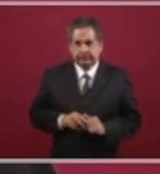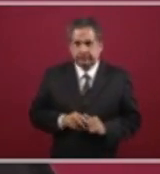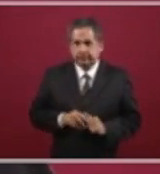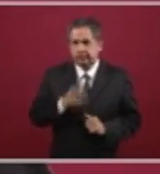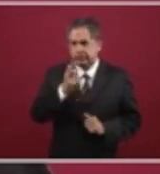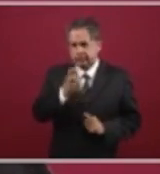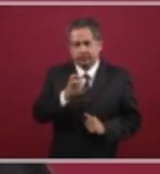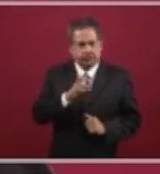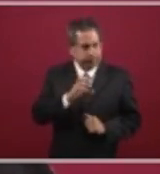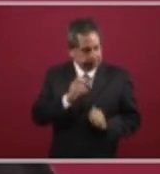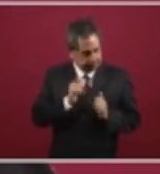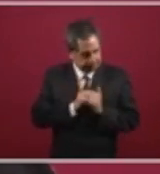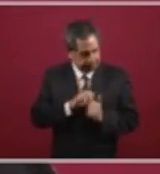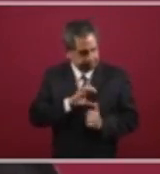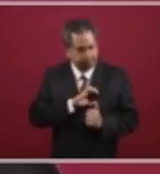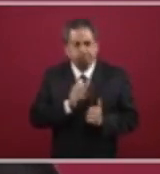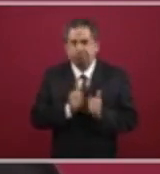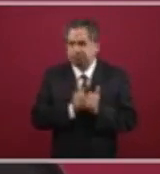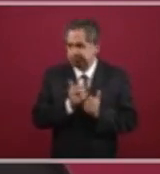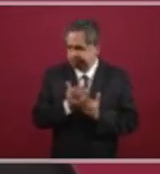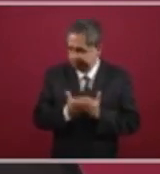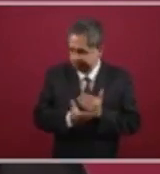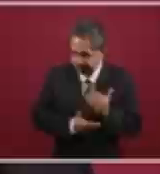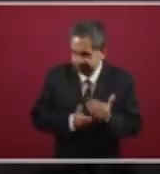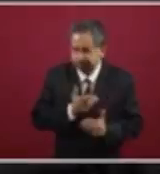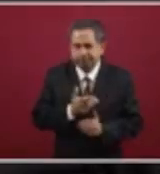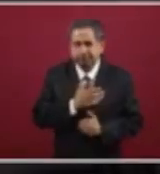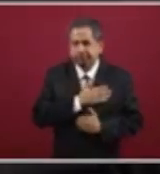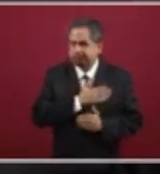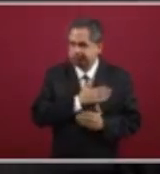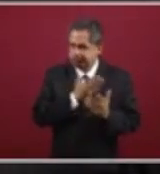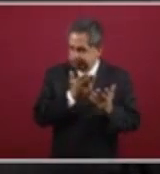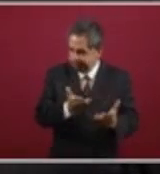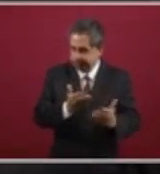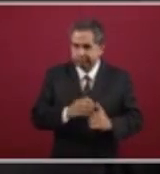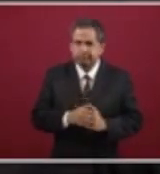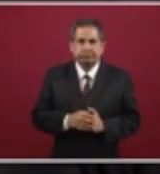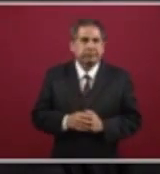así fraternamente, cariñosamente, hay que